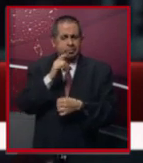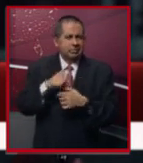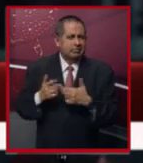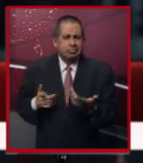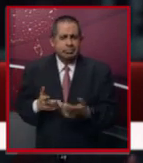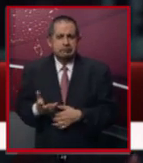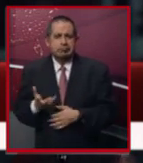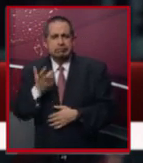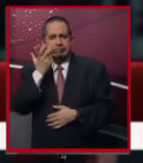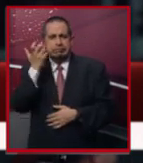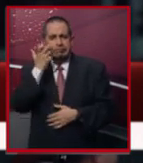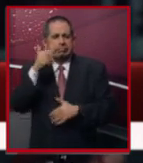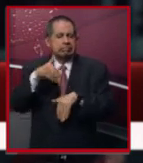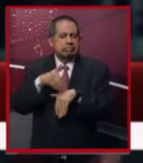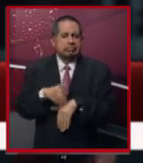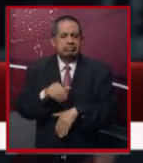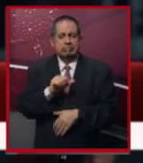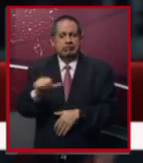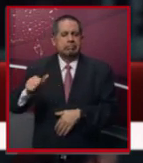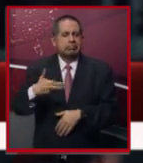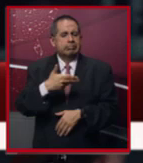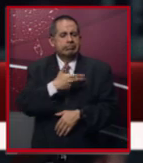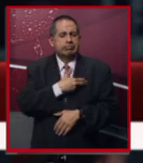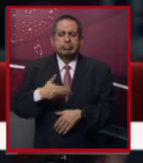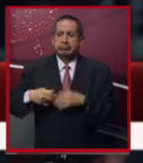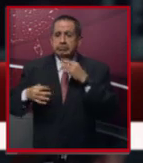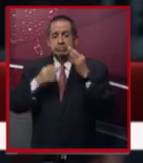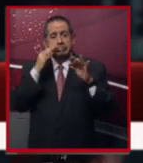que el interés del presidente haga campaña